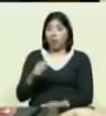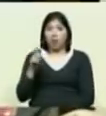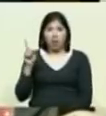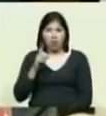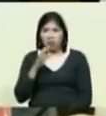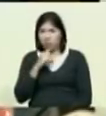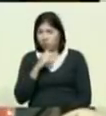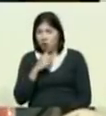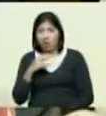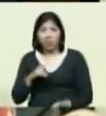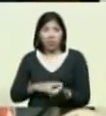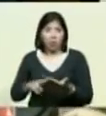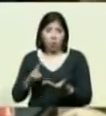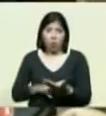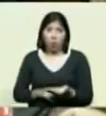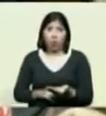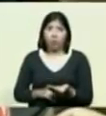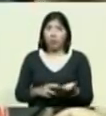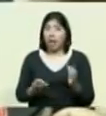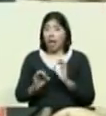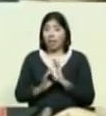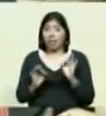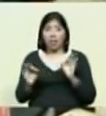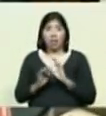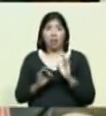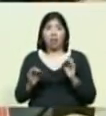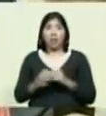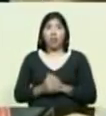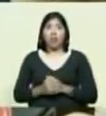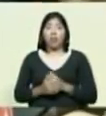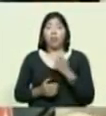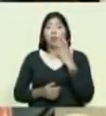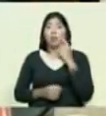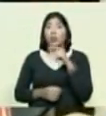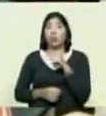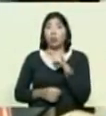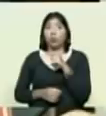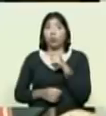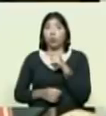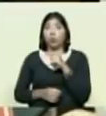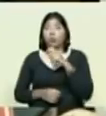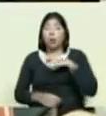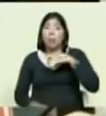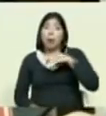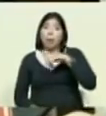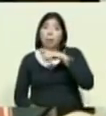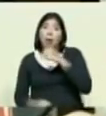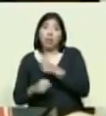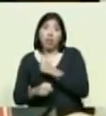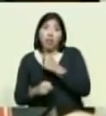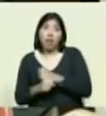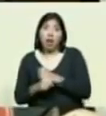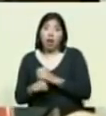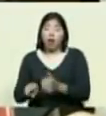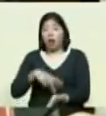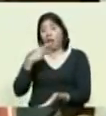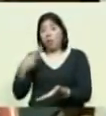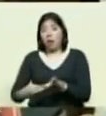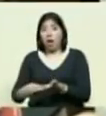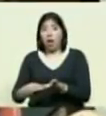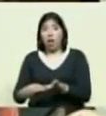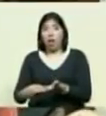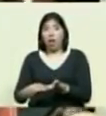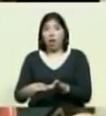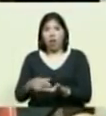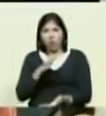seguro. No gozas de nada. O sea, si estás haciendo un trabajo que tienes que subir una escalera y te cae y te fracturas una pierna, no tienes